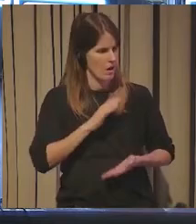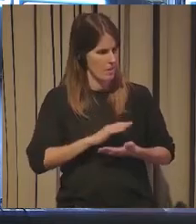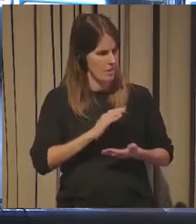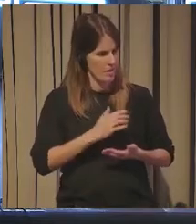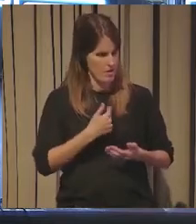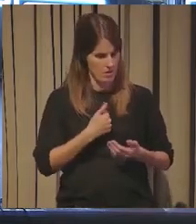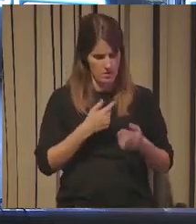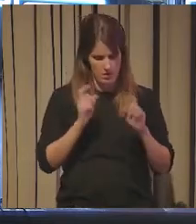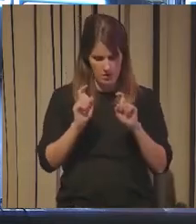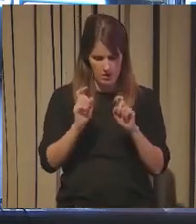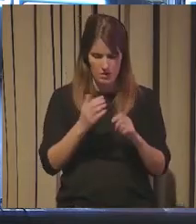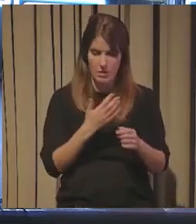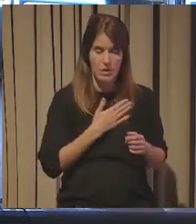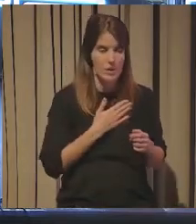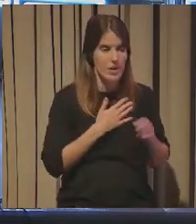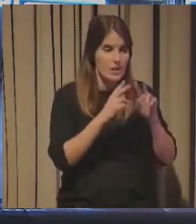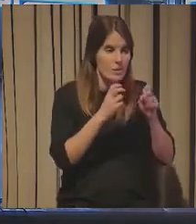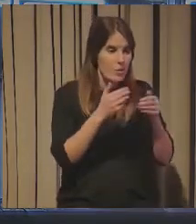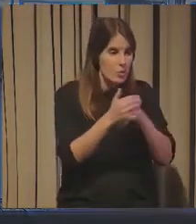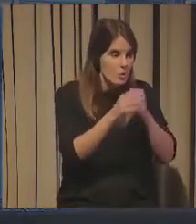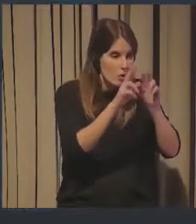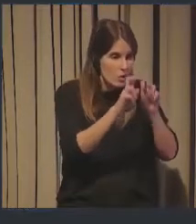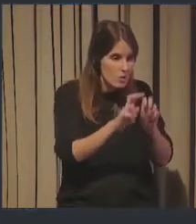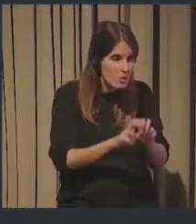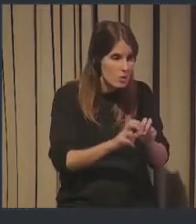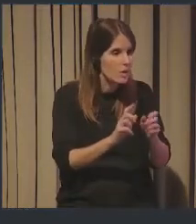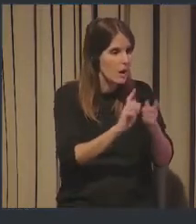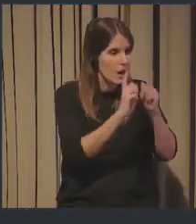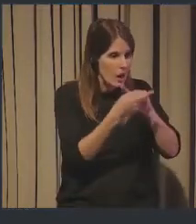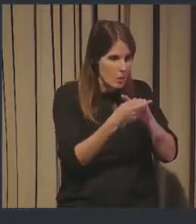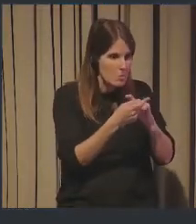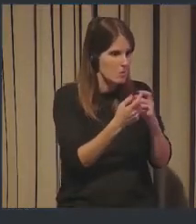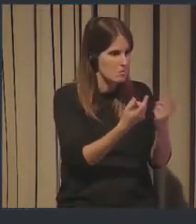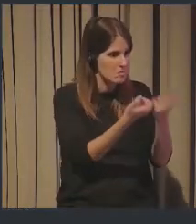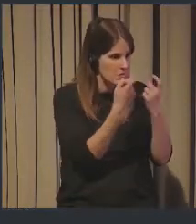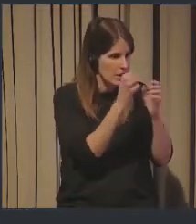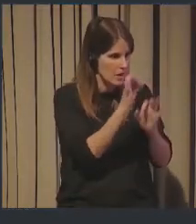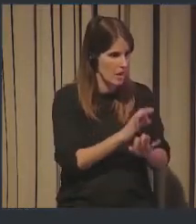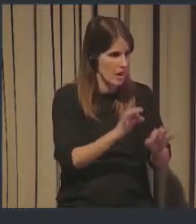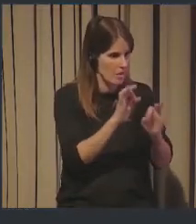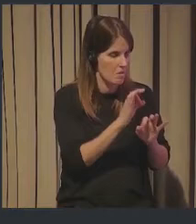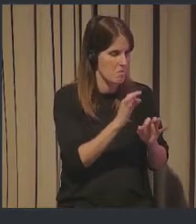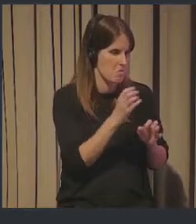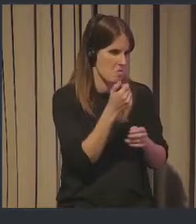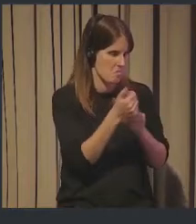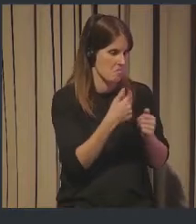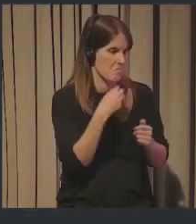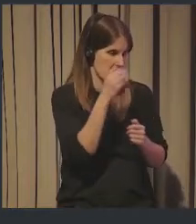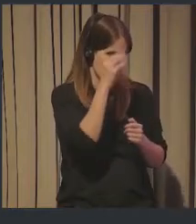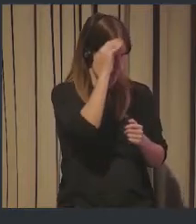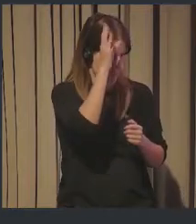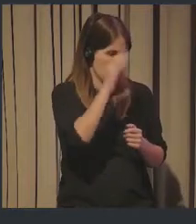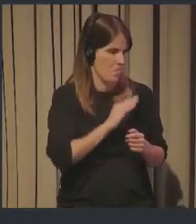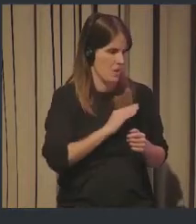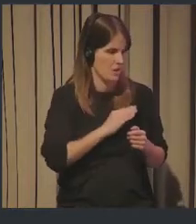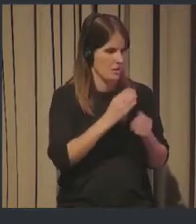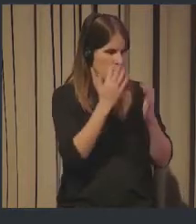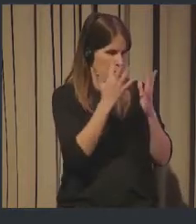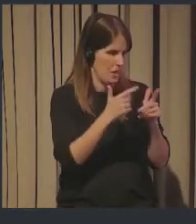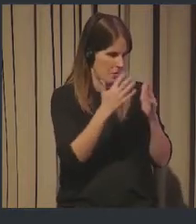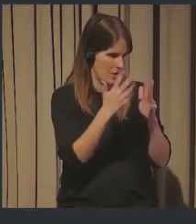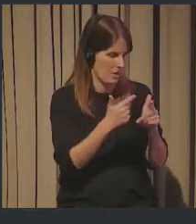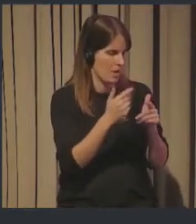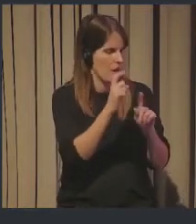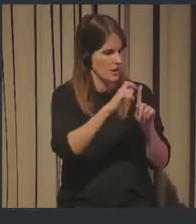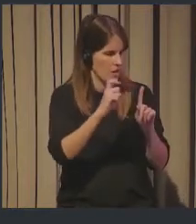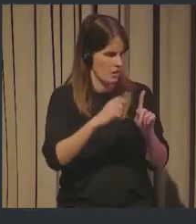me habían enseñado nada sobre la prospección o el cambio o la sociología, pero bueno, era bastante listo y sabía un poco de matemáticas y de estadísticas